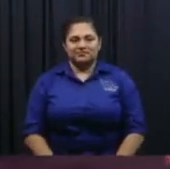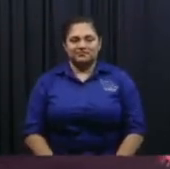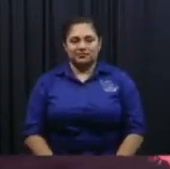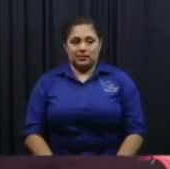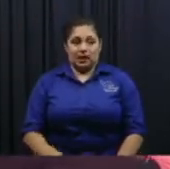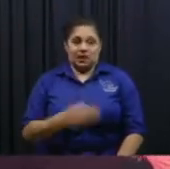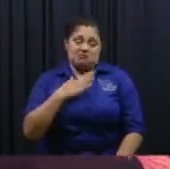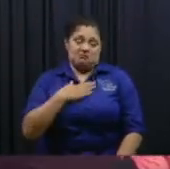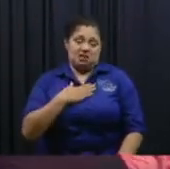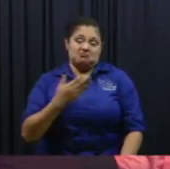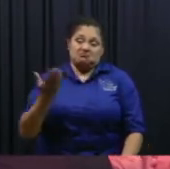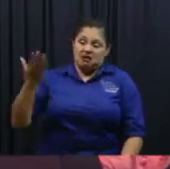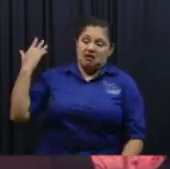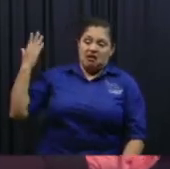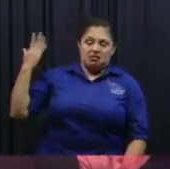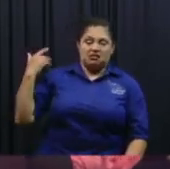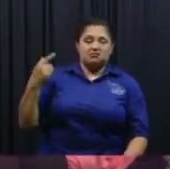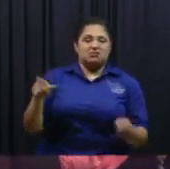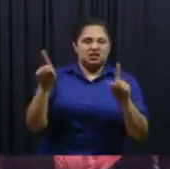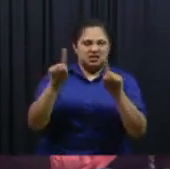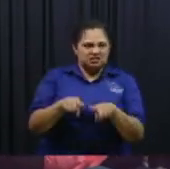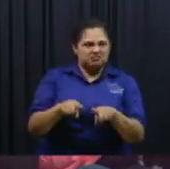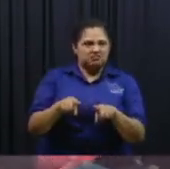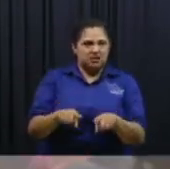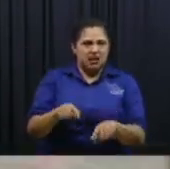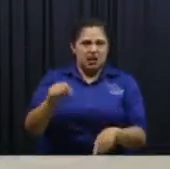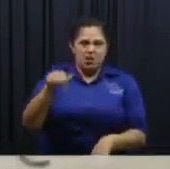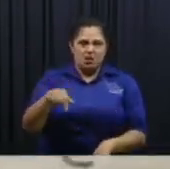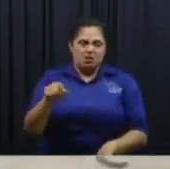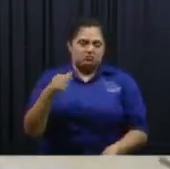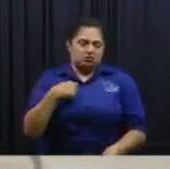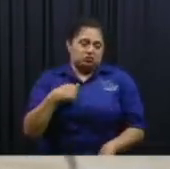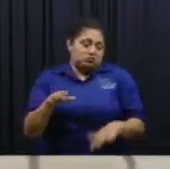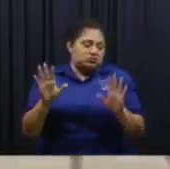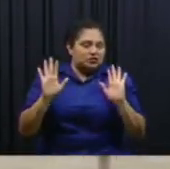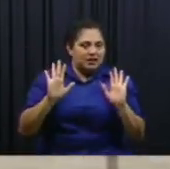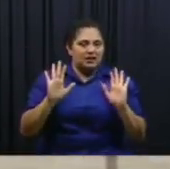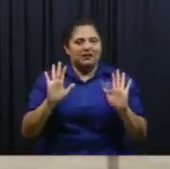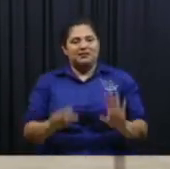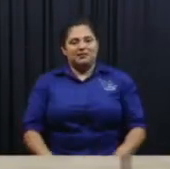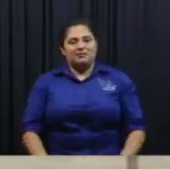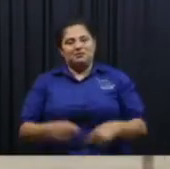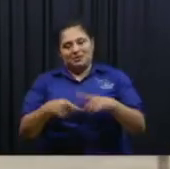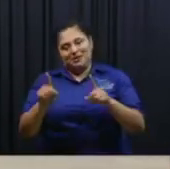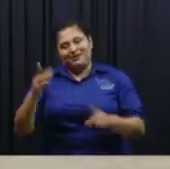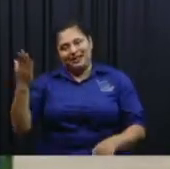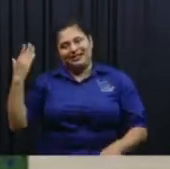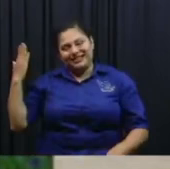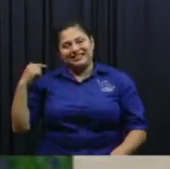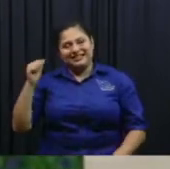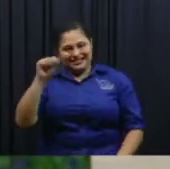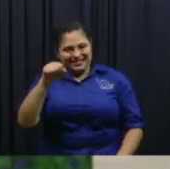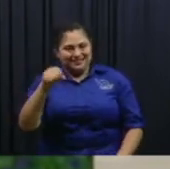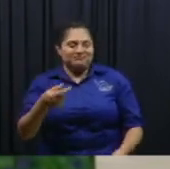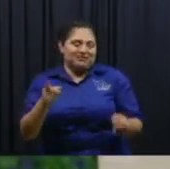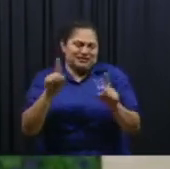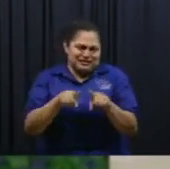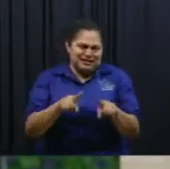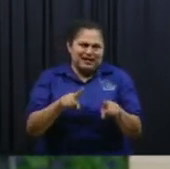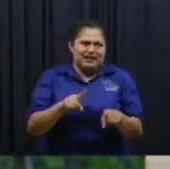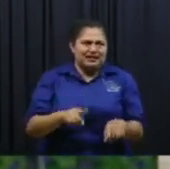a mí me pasaba antes Pues ahora ya no me he dado cuenta si me pasaba pero pero me pasaba antes